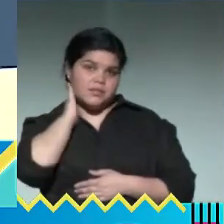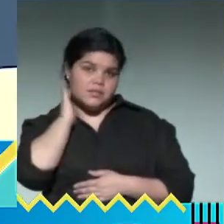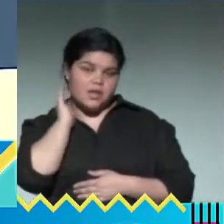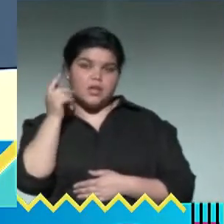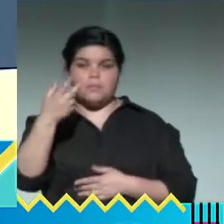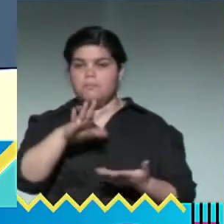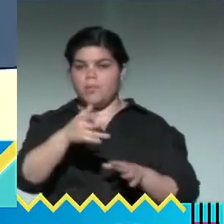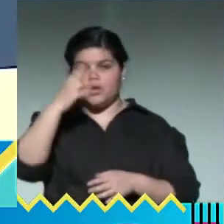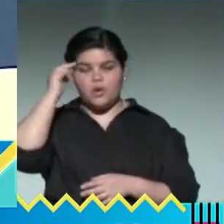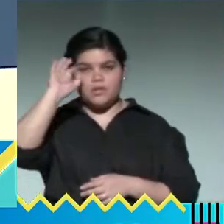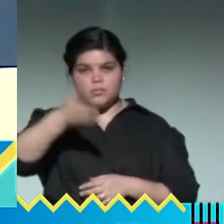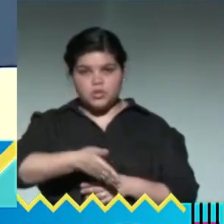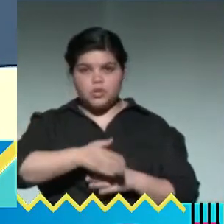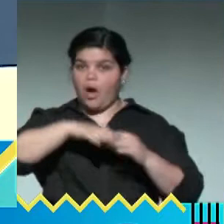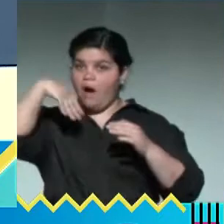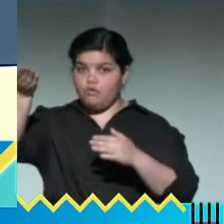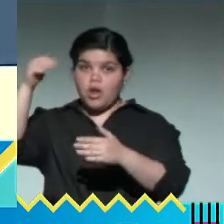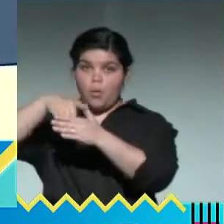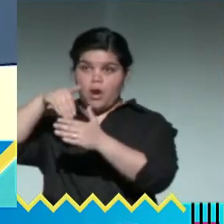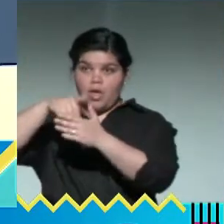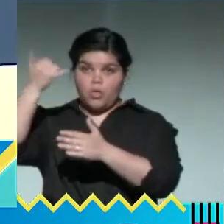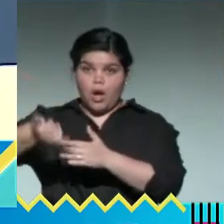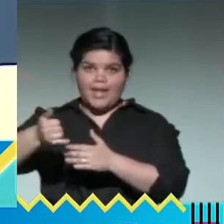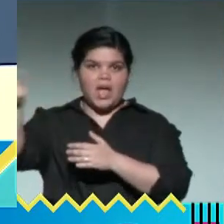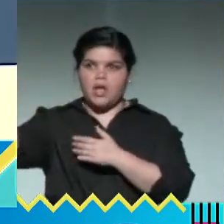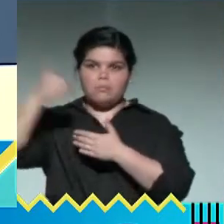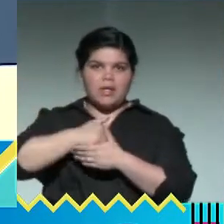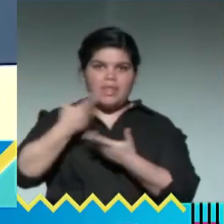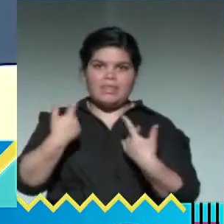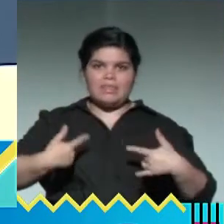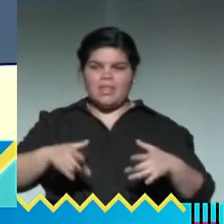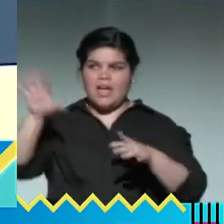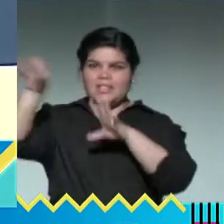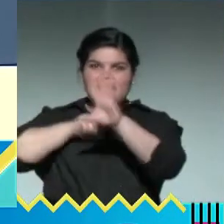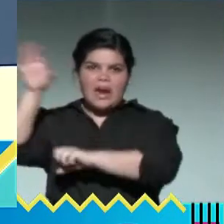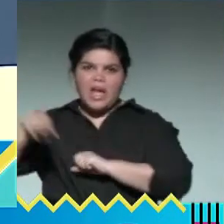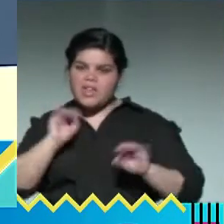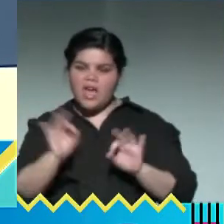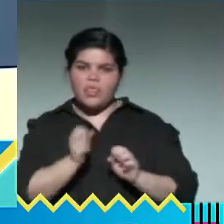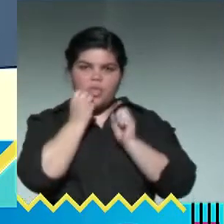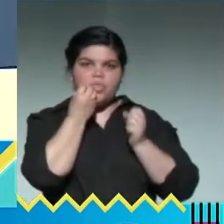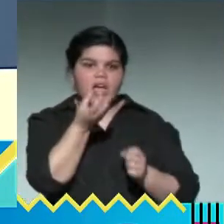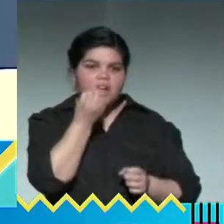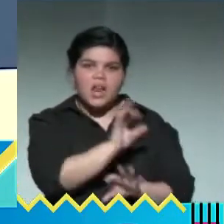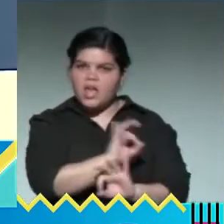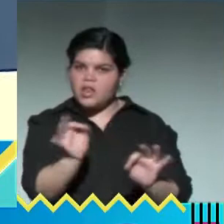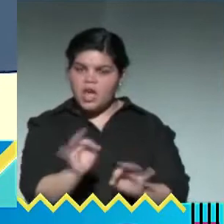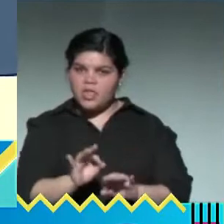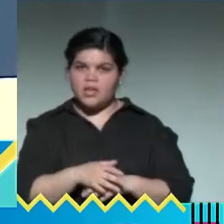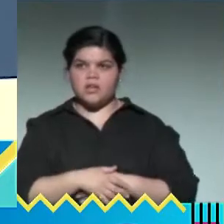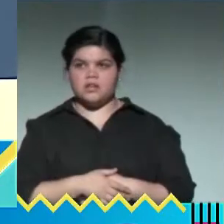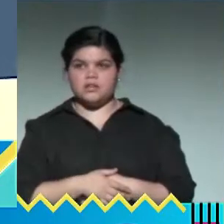90% de lo exteriorizado en el blanqueo se quedó afuera, no entró al país. No se blanqueó, no tributaron impuestos en su momento, no